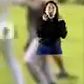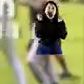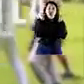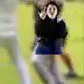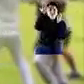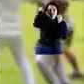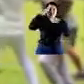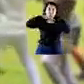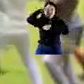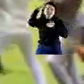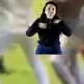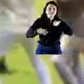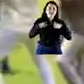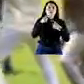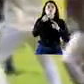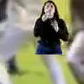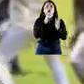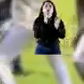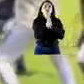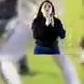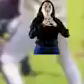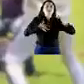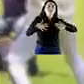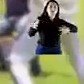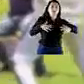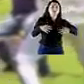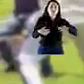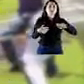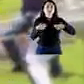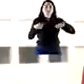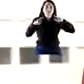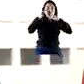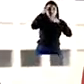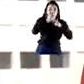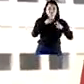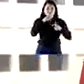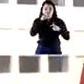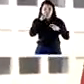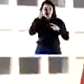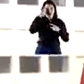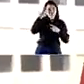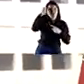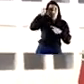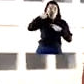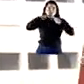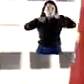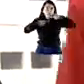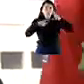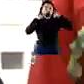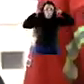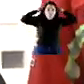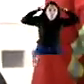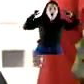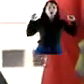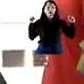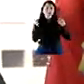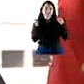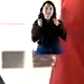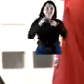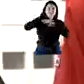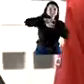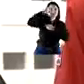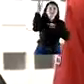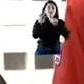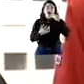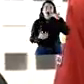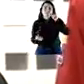Terror, mitos y leyendas. En la Caminata del Terror vamos a tener actores que van a estar disfrazados de diferentes